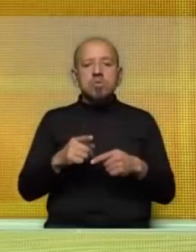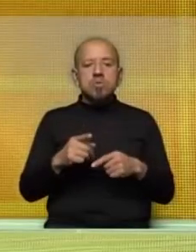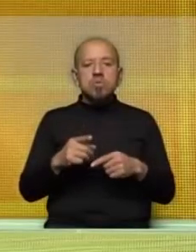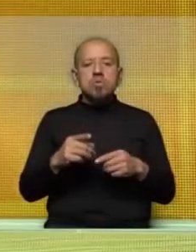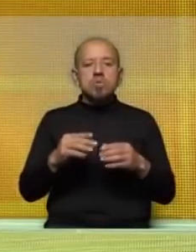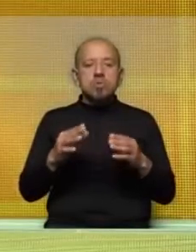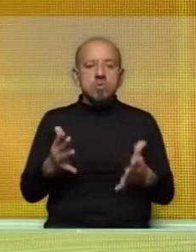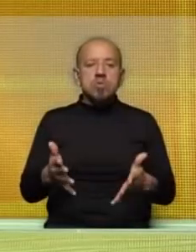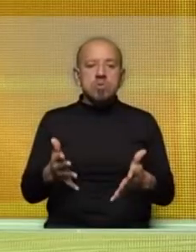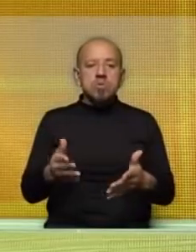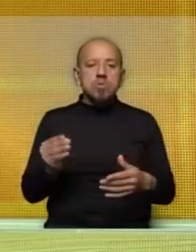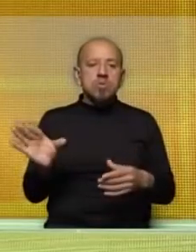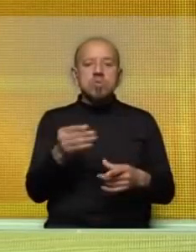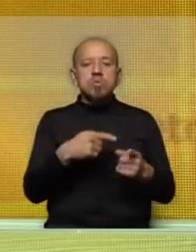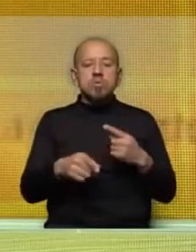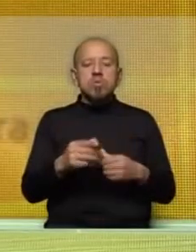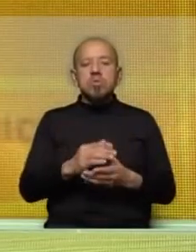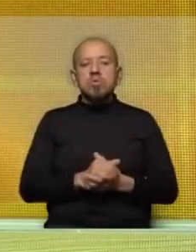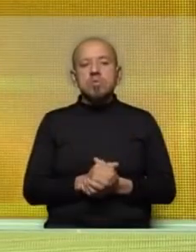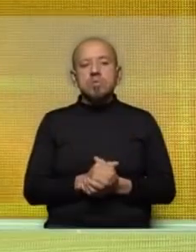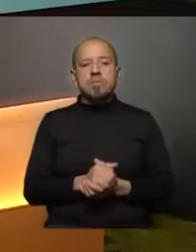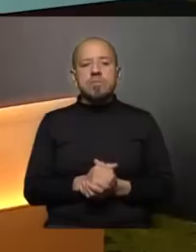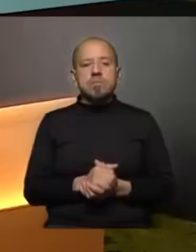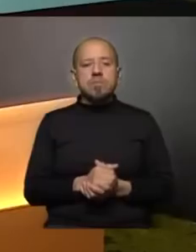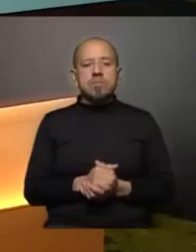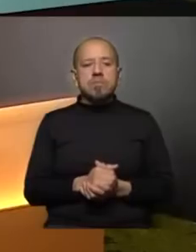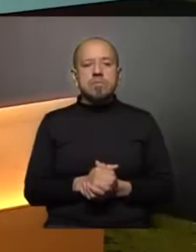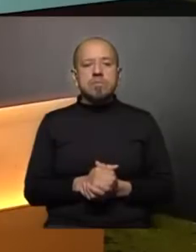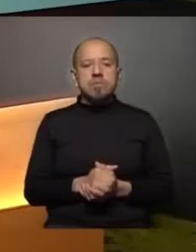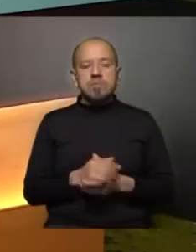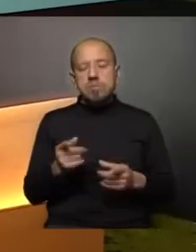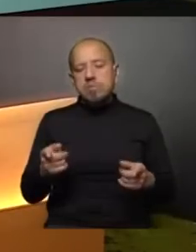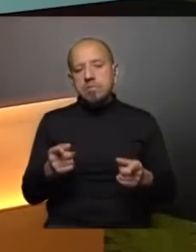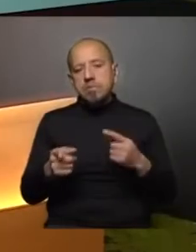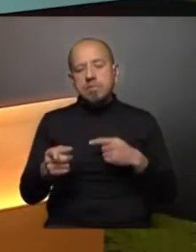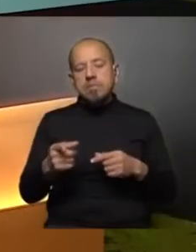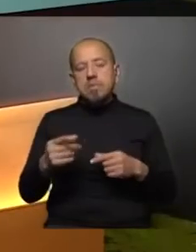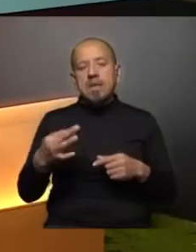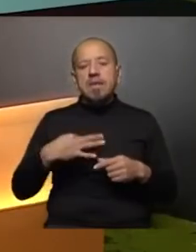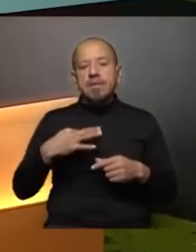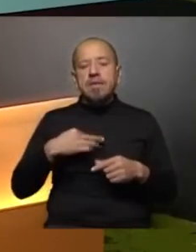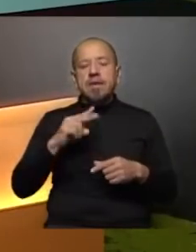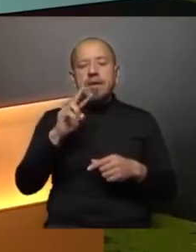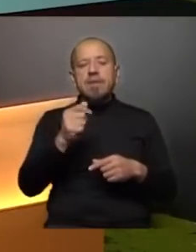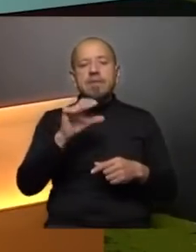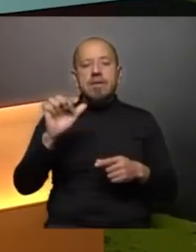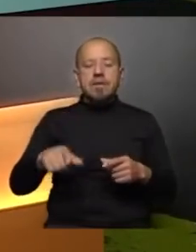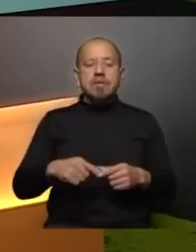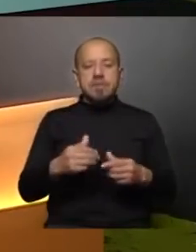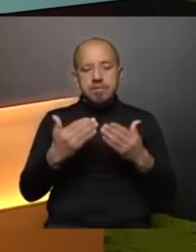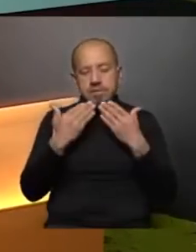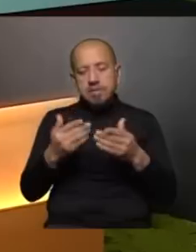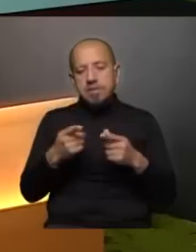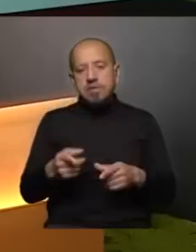teamos seamos todos contemplados no Félix González integrante del colectivo la viid vale. Muchas gracias por acompañarnos hoy No gracias a